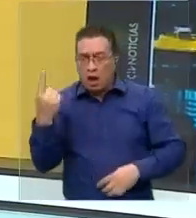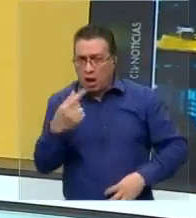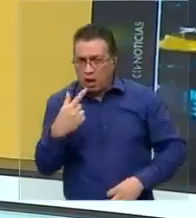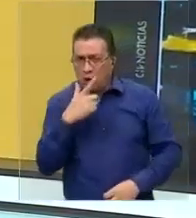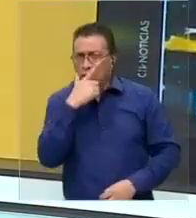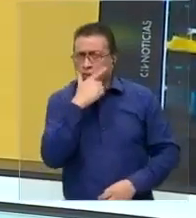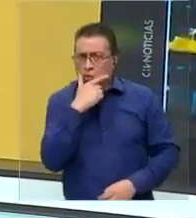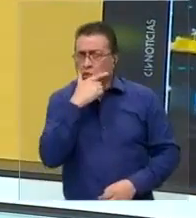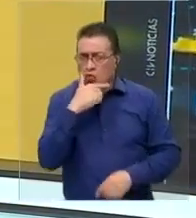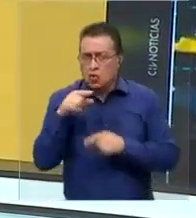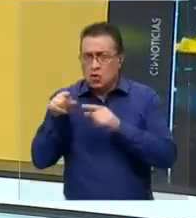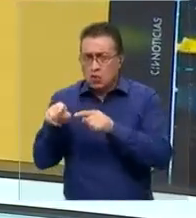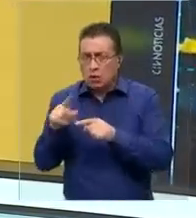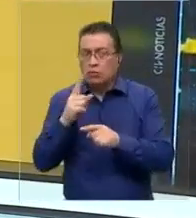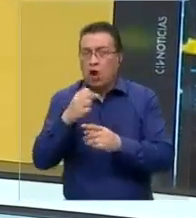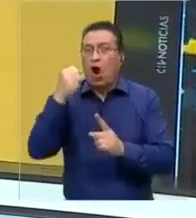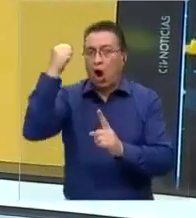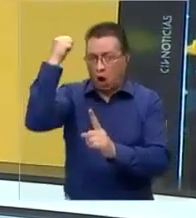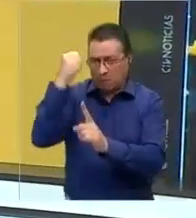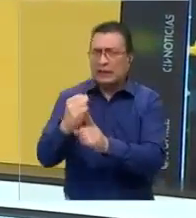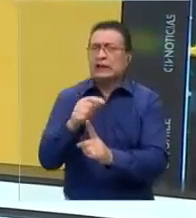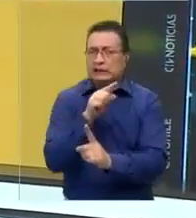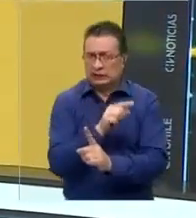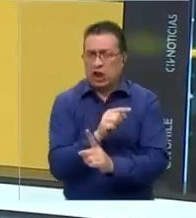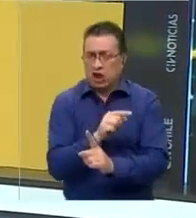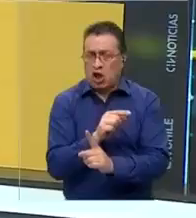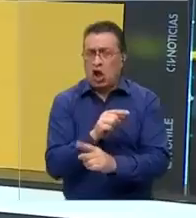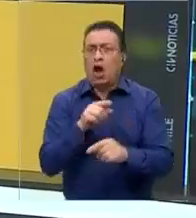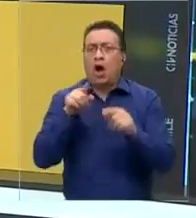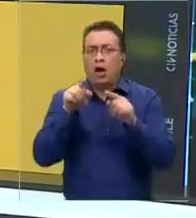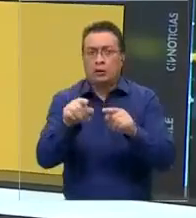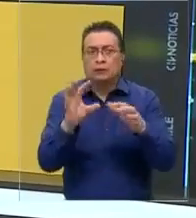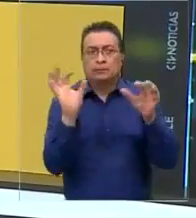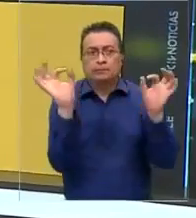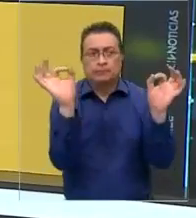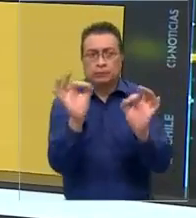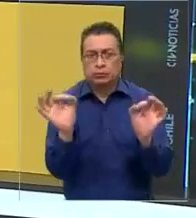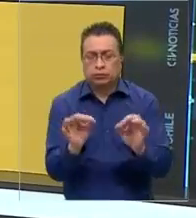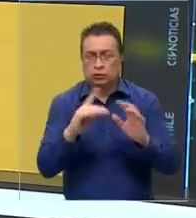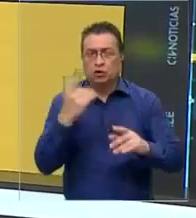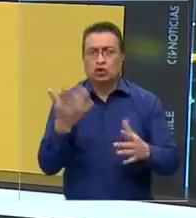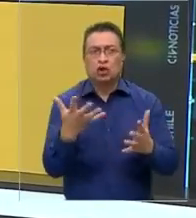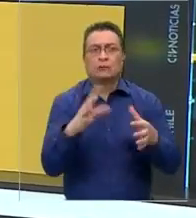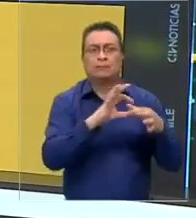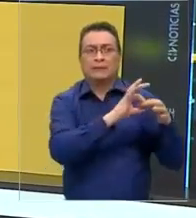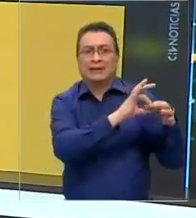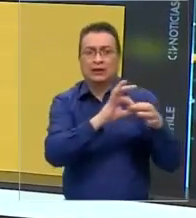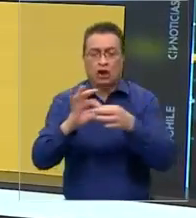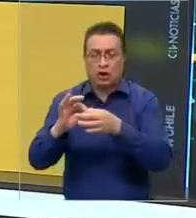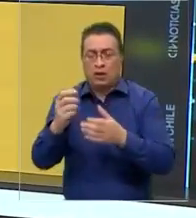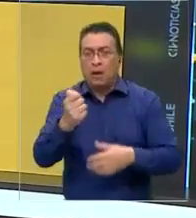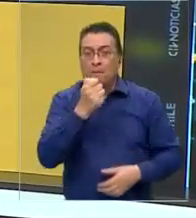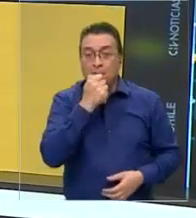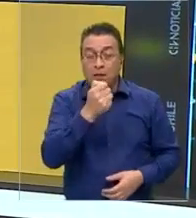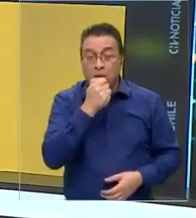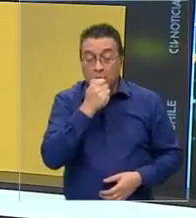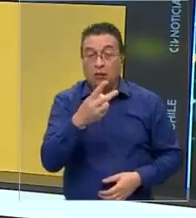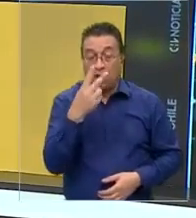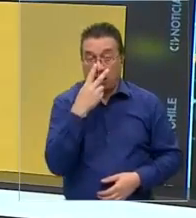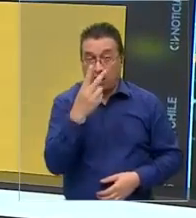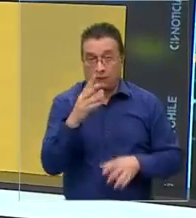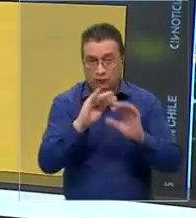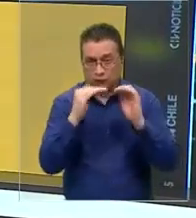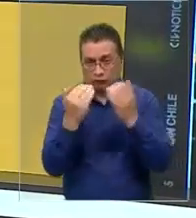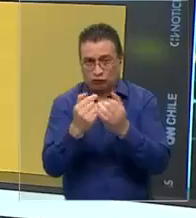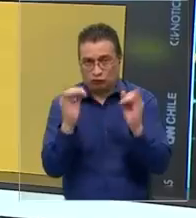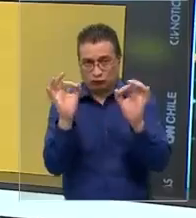sospechar que se trató de un homicidio. Los detalles de esta trágica e intrigante historia en el reportaje del periodista Alejandro